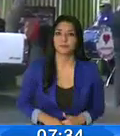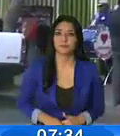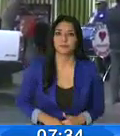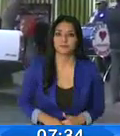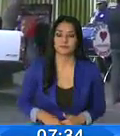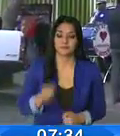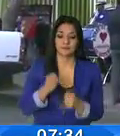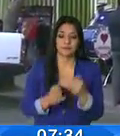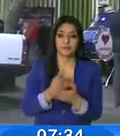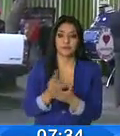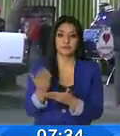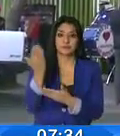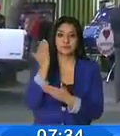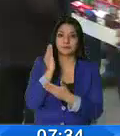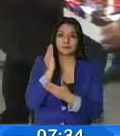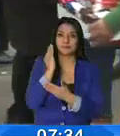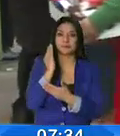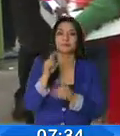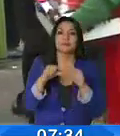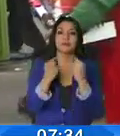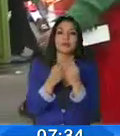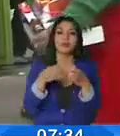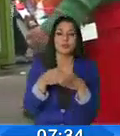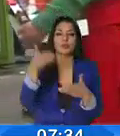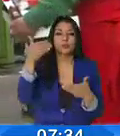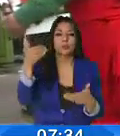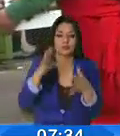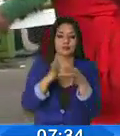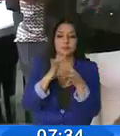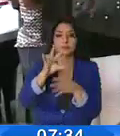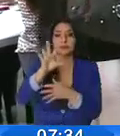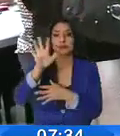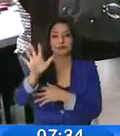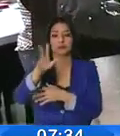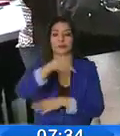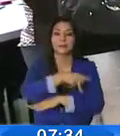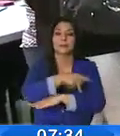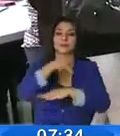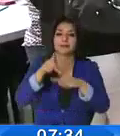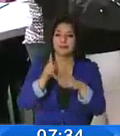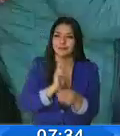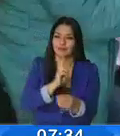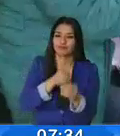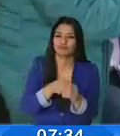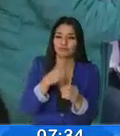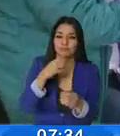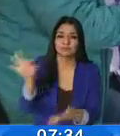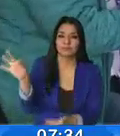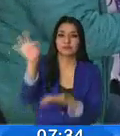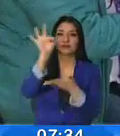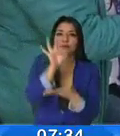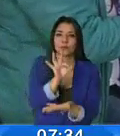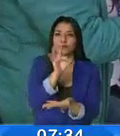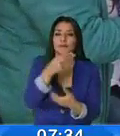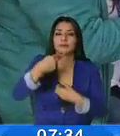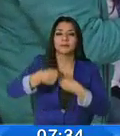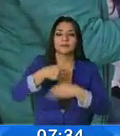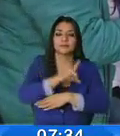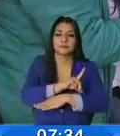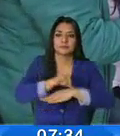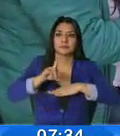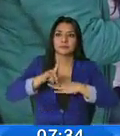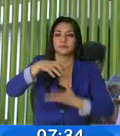Este fin de semana, los adherentes del movimiento Alianza País de la provincia de Pichincha realizó la elección de los integrantes del